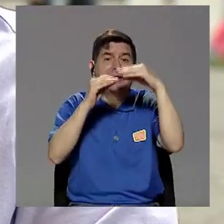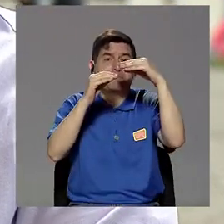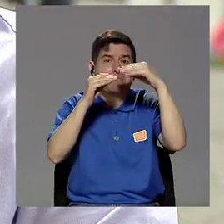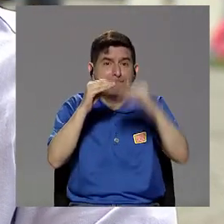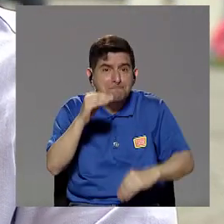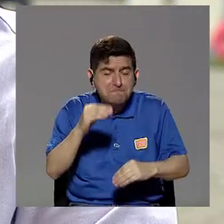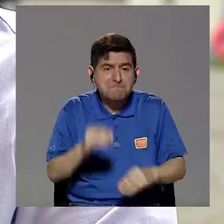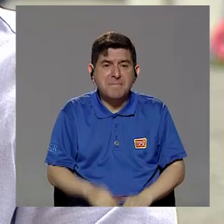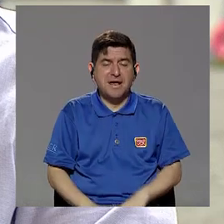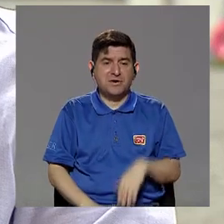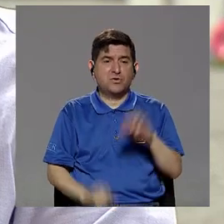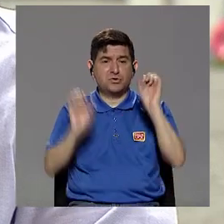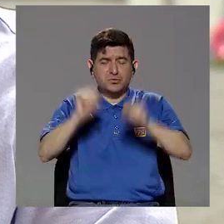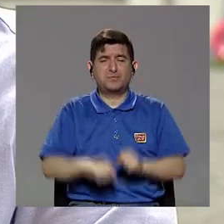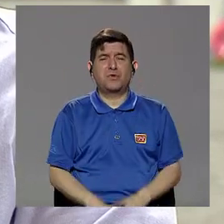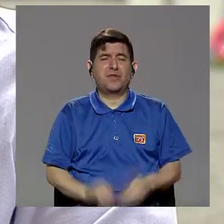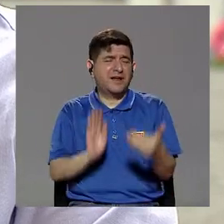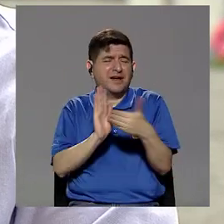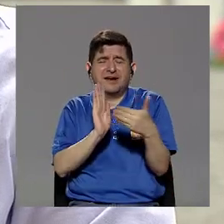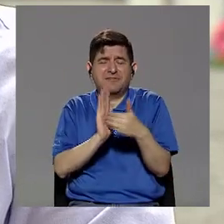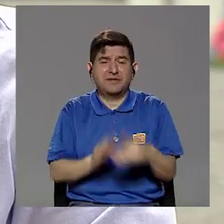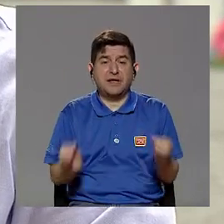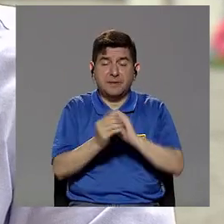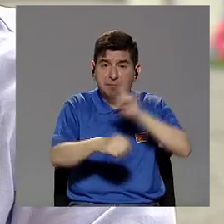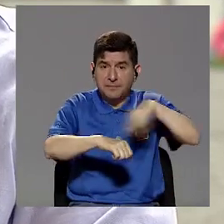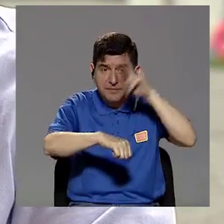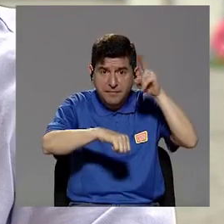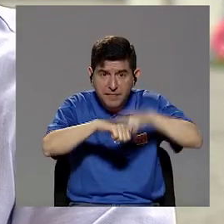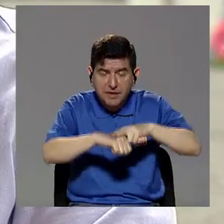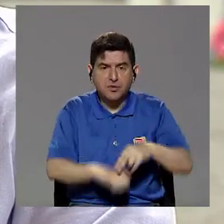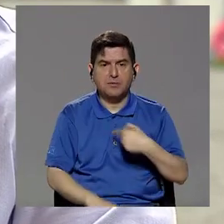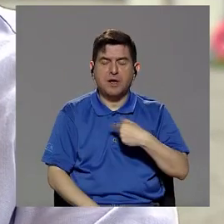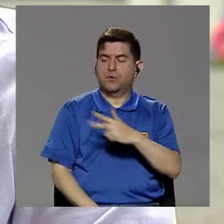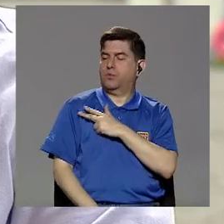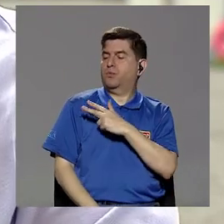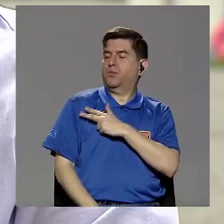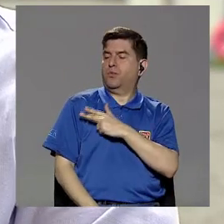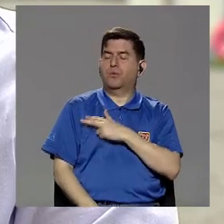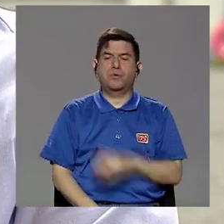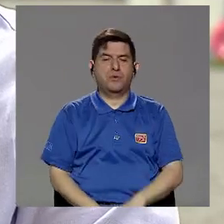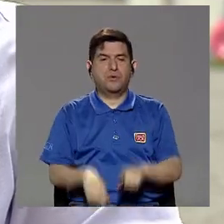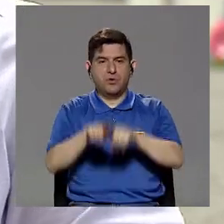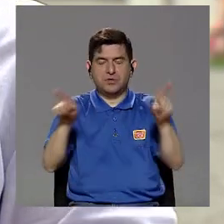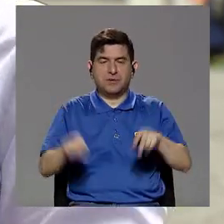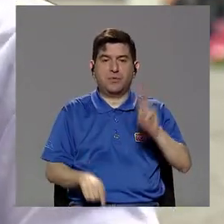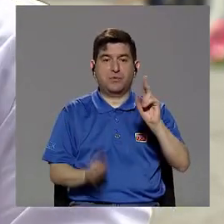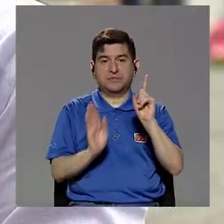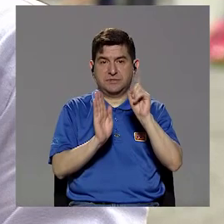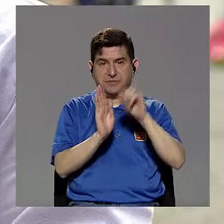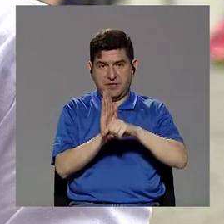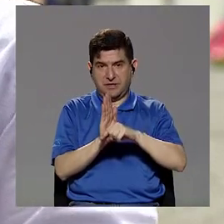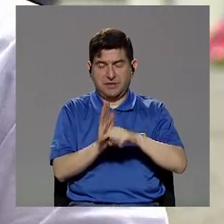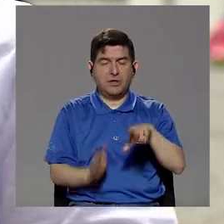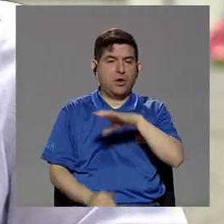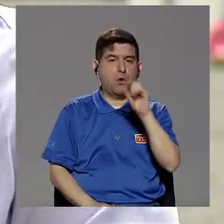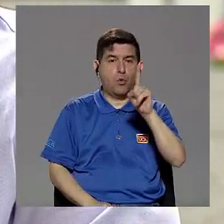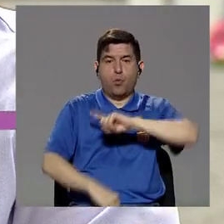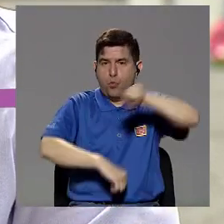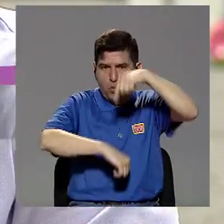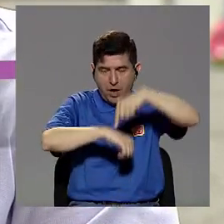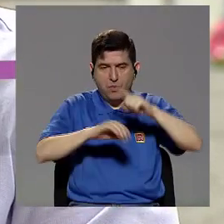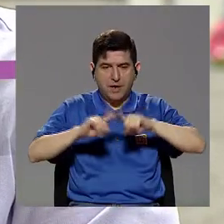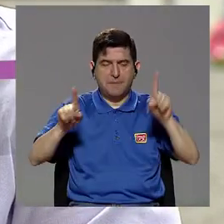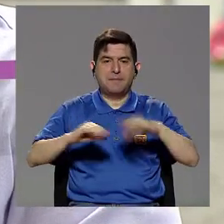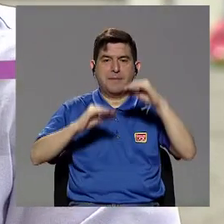menos va a estar irritado. Y también entre más frecuentemente vaya uno a orinar, Tampoco es que vaya a orinar cada 20 minutos o cada hora,